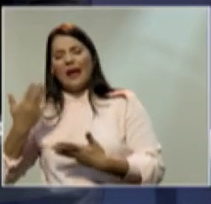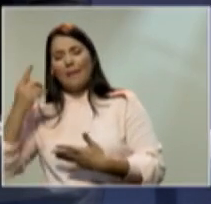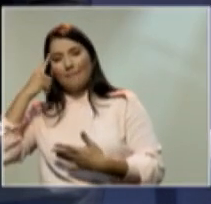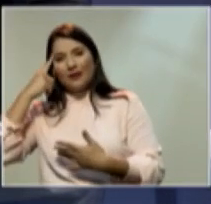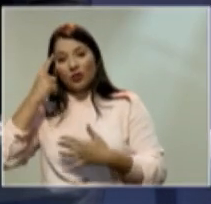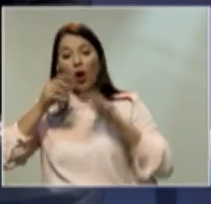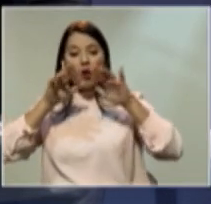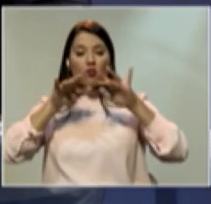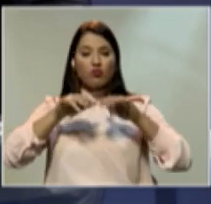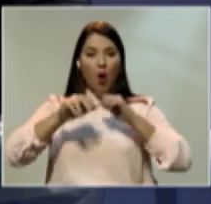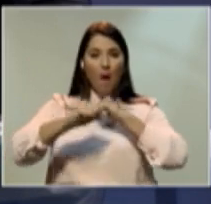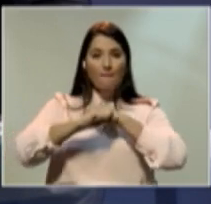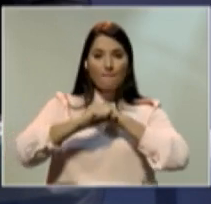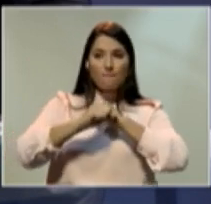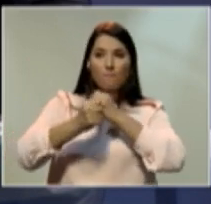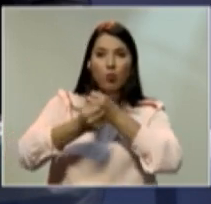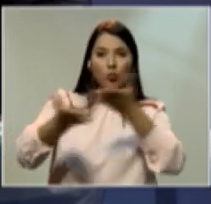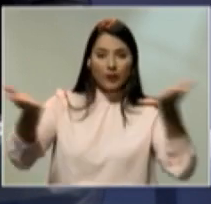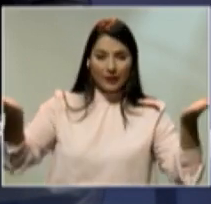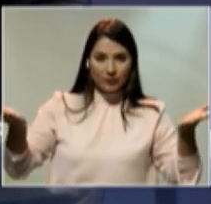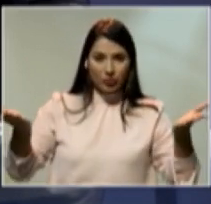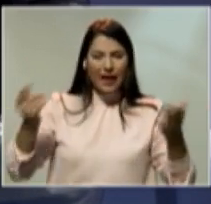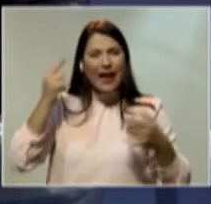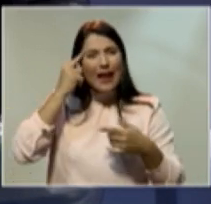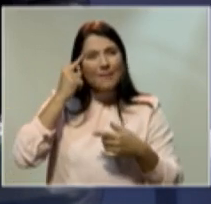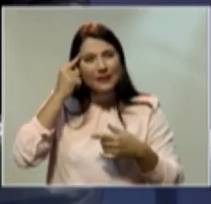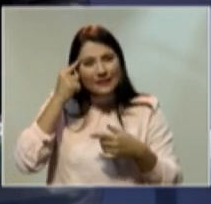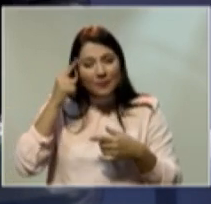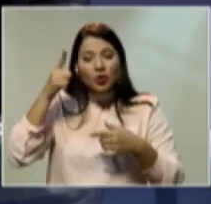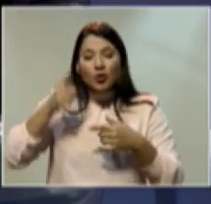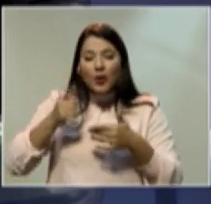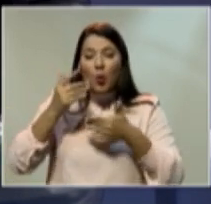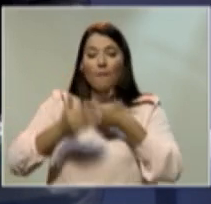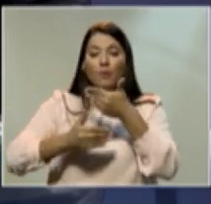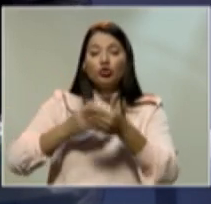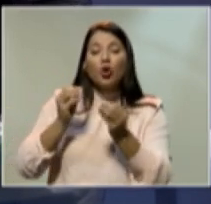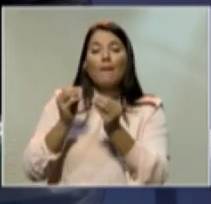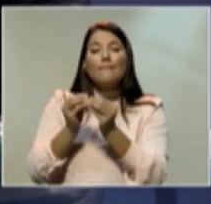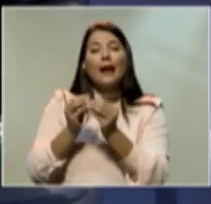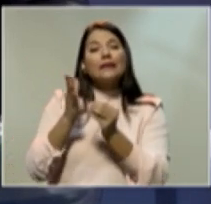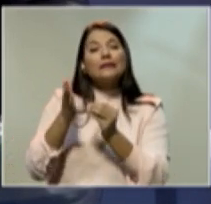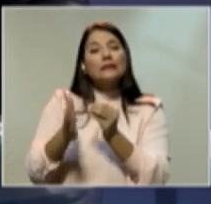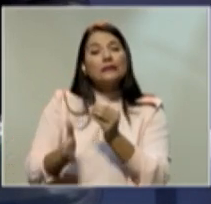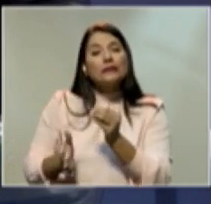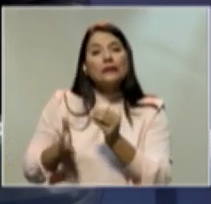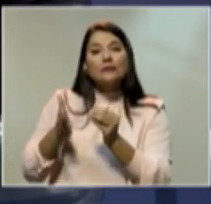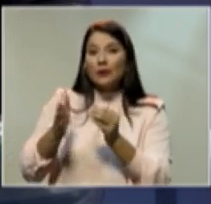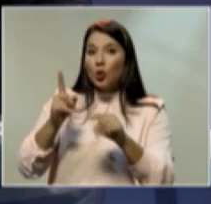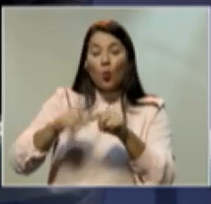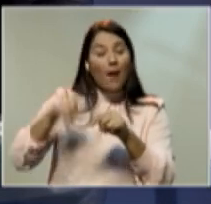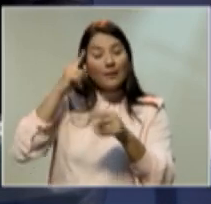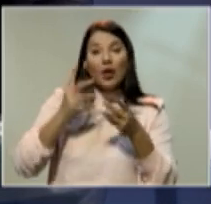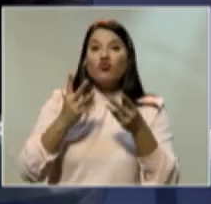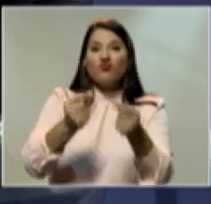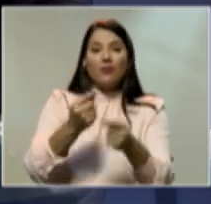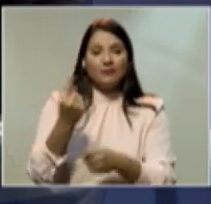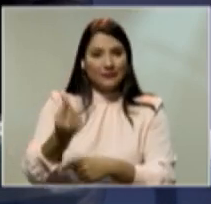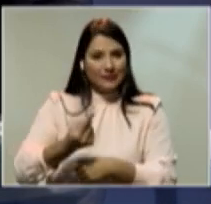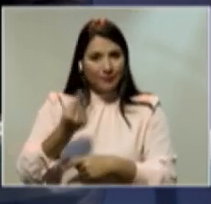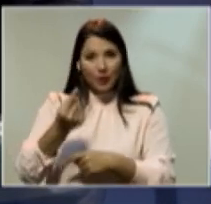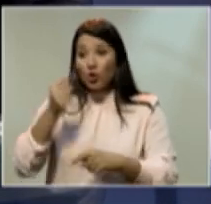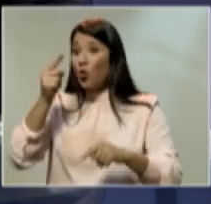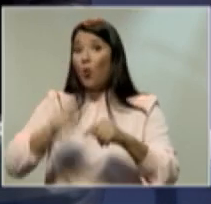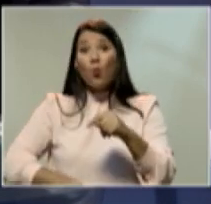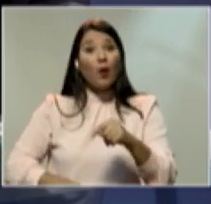ser una construcción más detenida, no puede ser tan rápida. No puede ser que